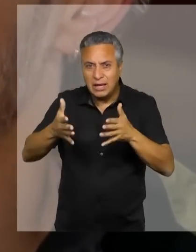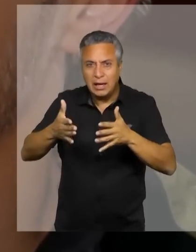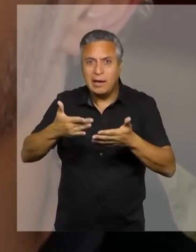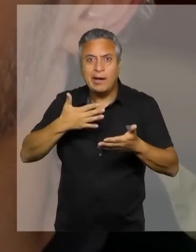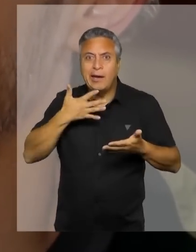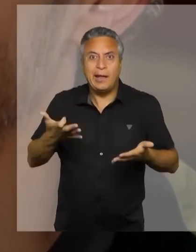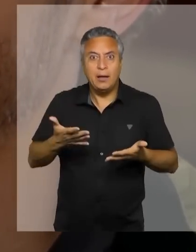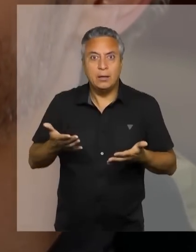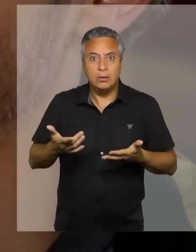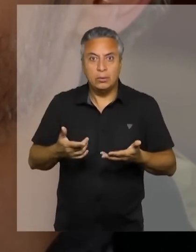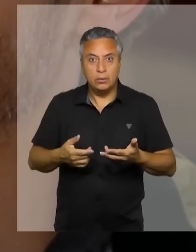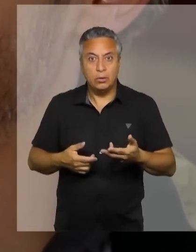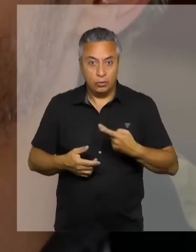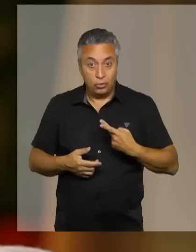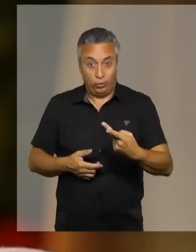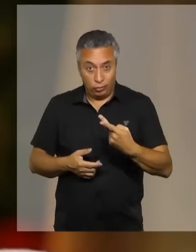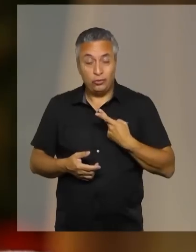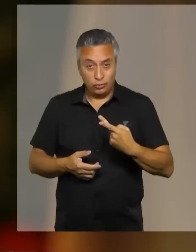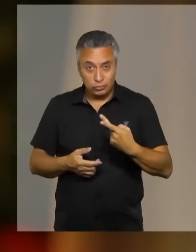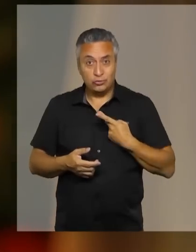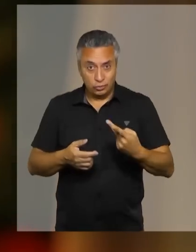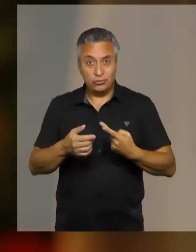Con nosotros, Toña.